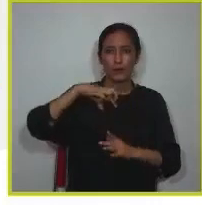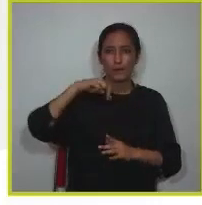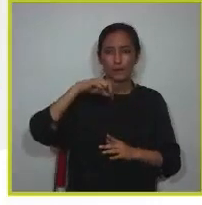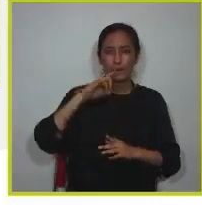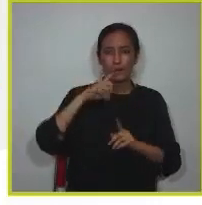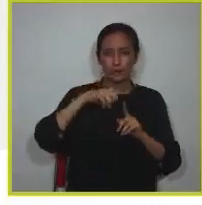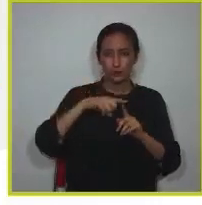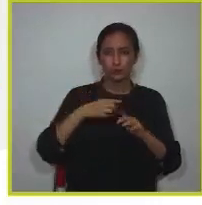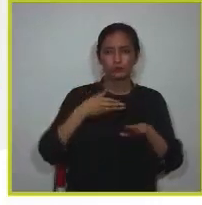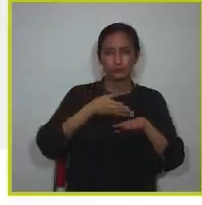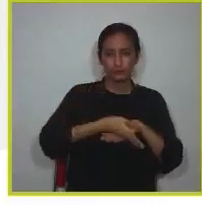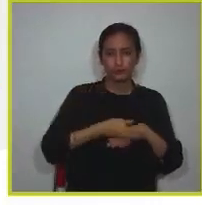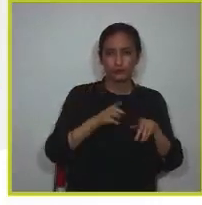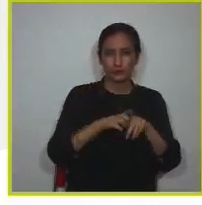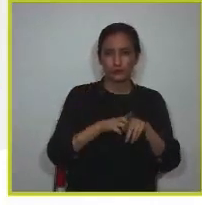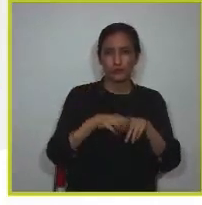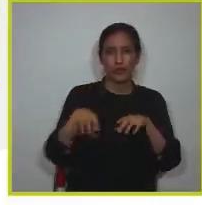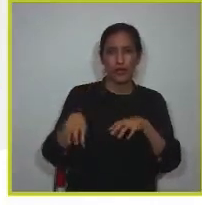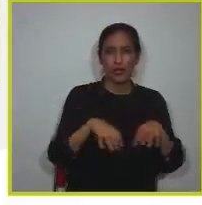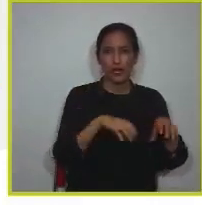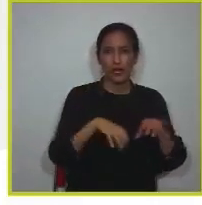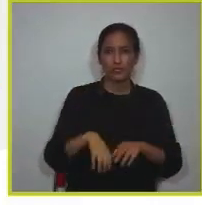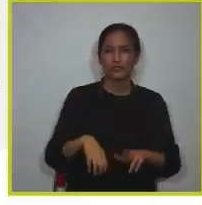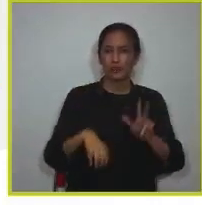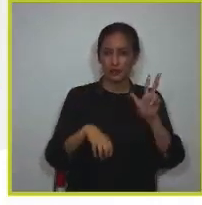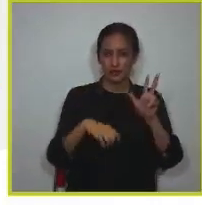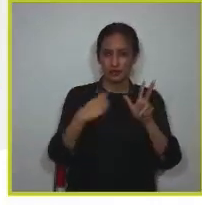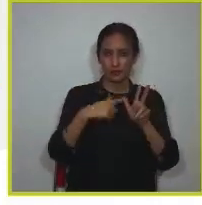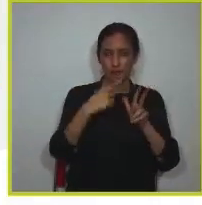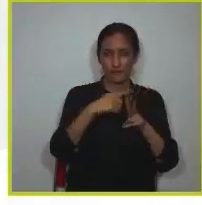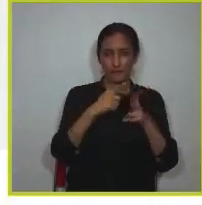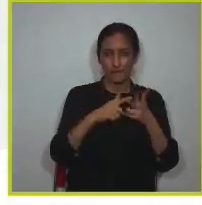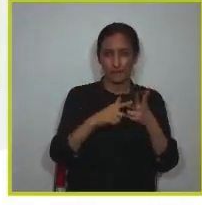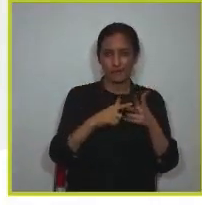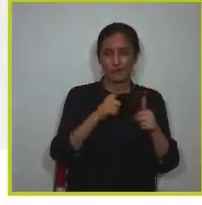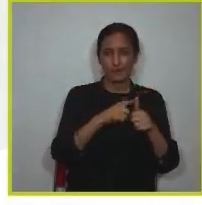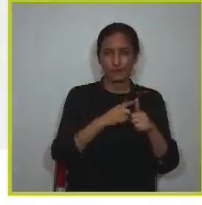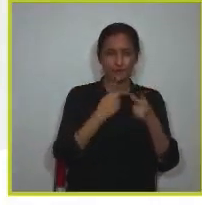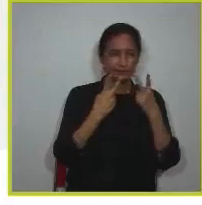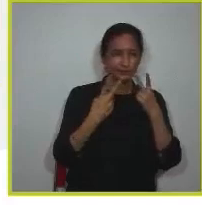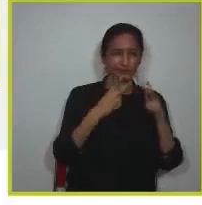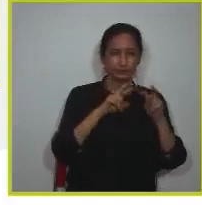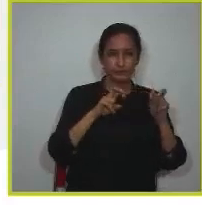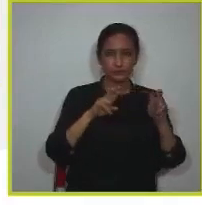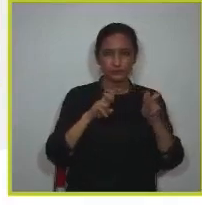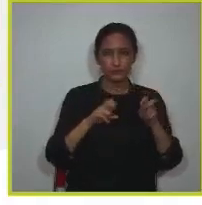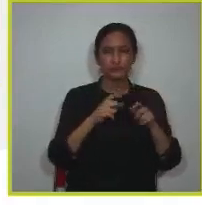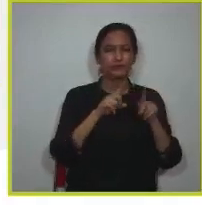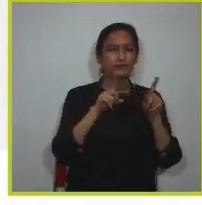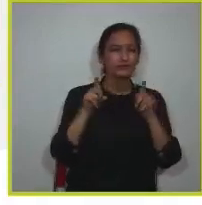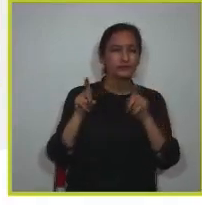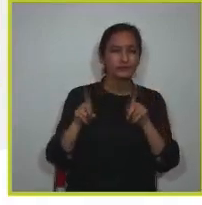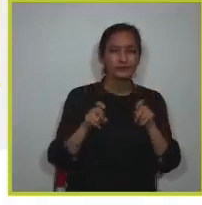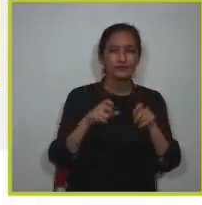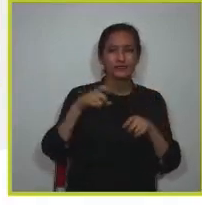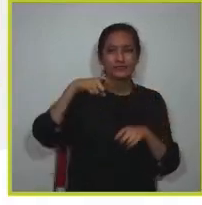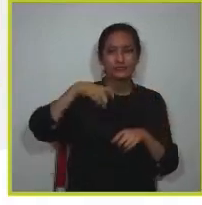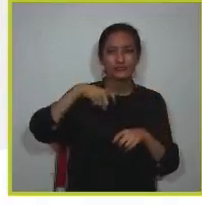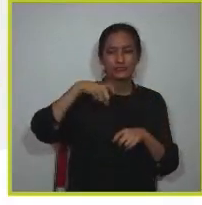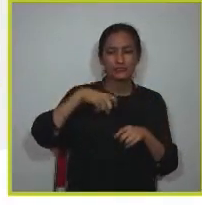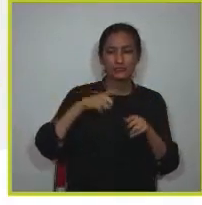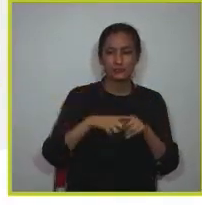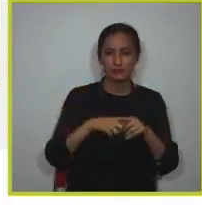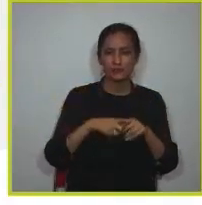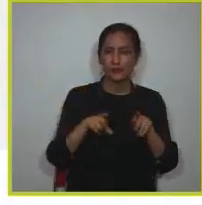elaborar dos tres grandes productos primero un diagnóstico que recoja las expectativas necesidades